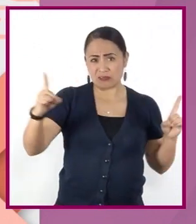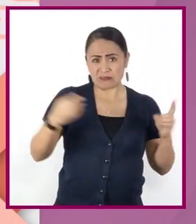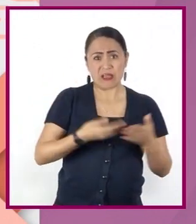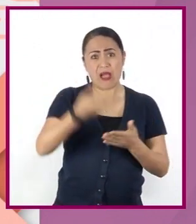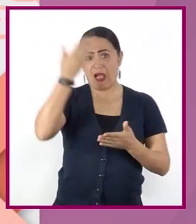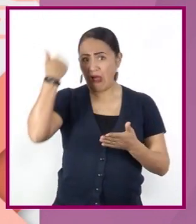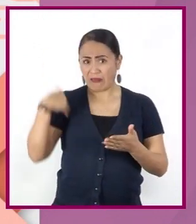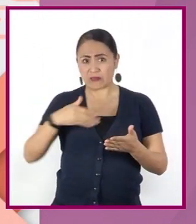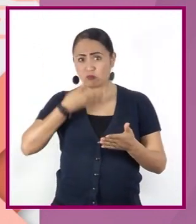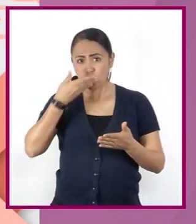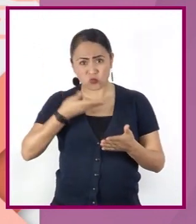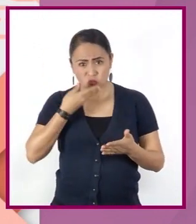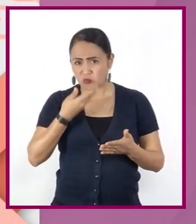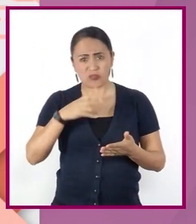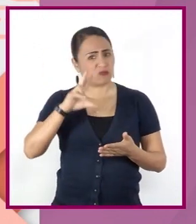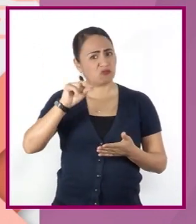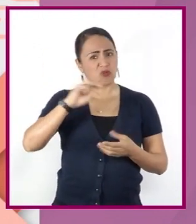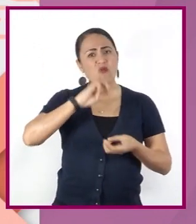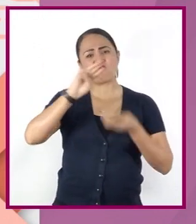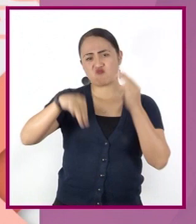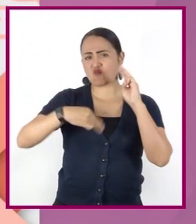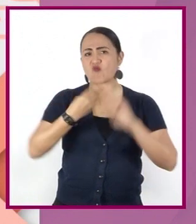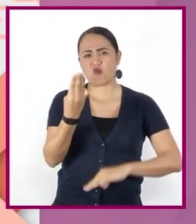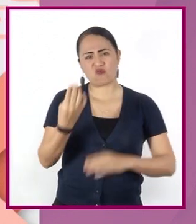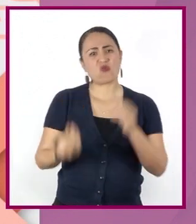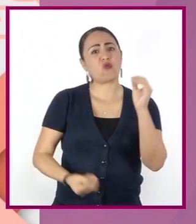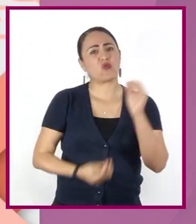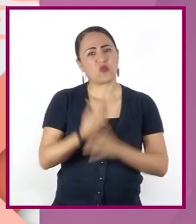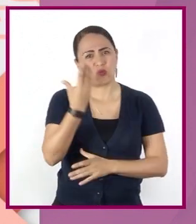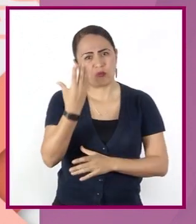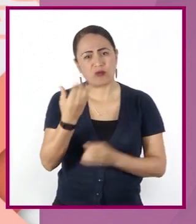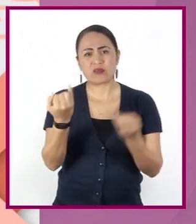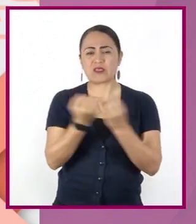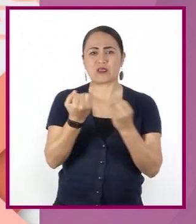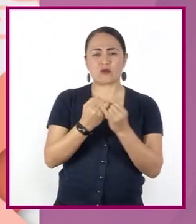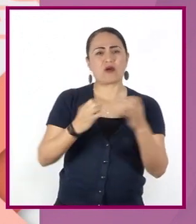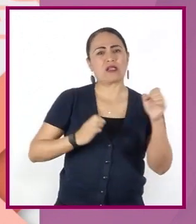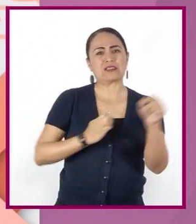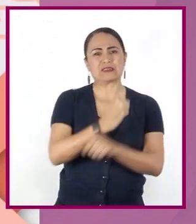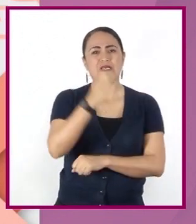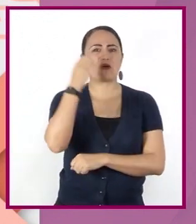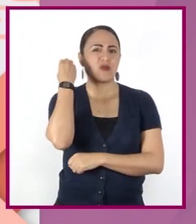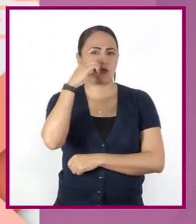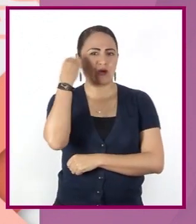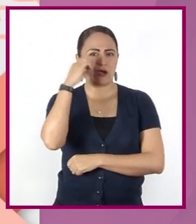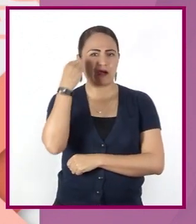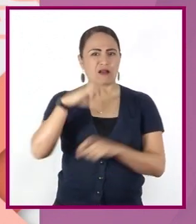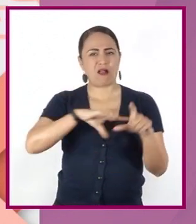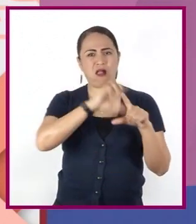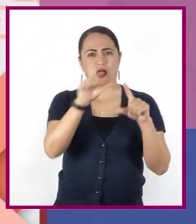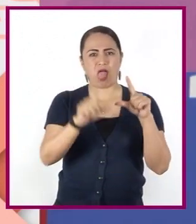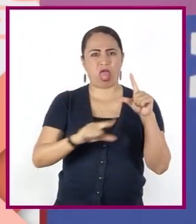mundo. Este hecho relevante para todo el estado de Oaxaca impacta a México.